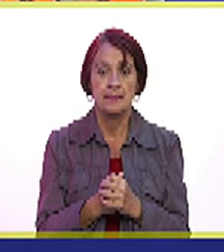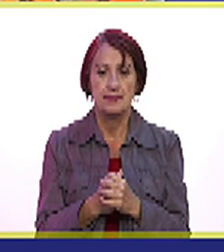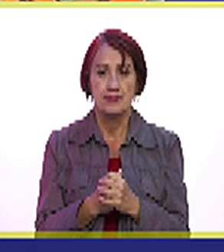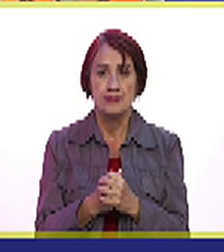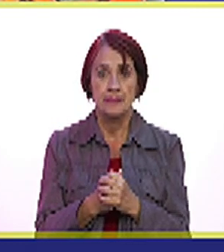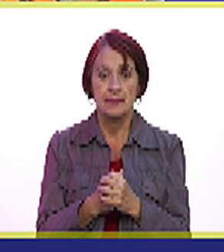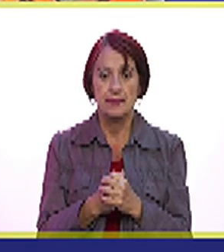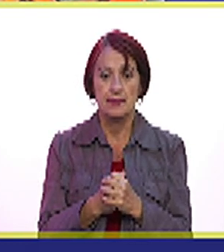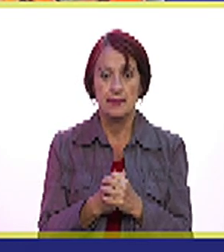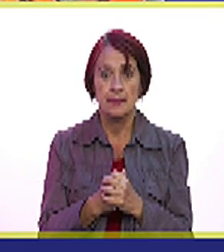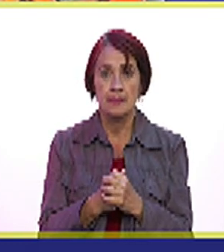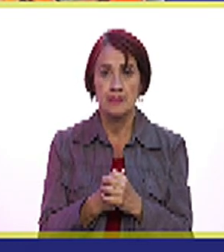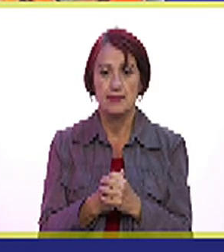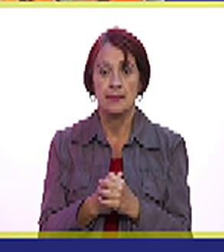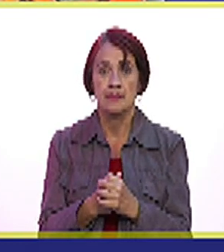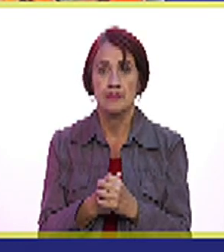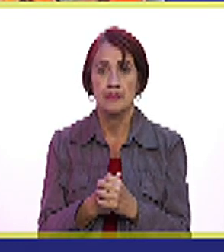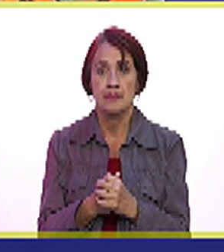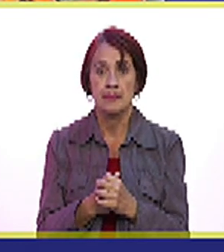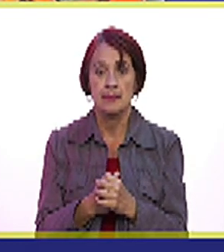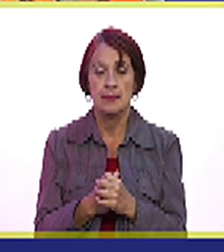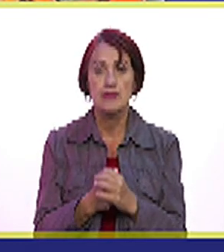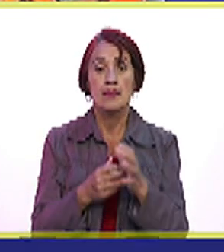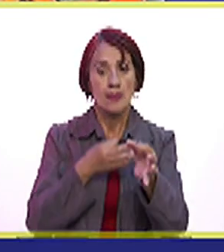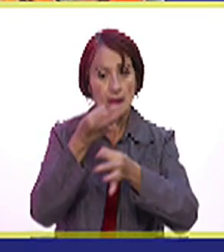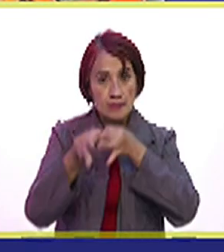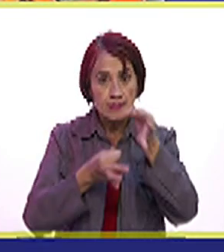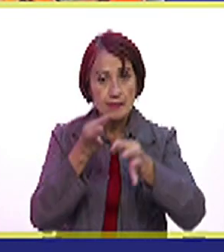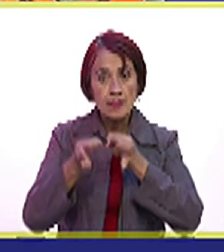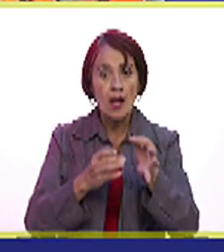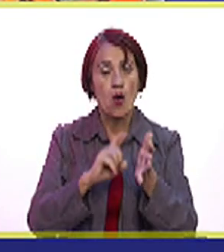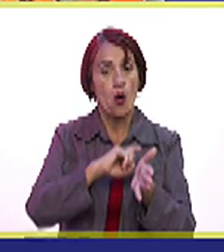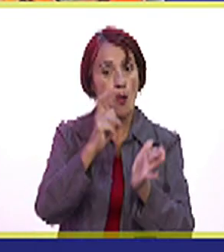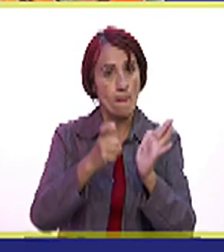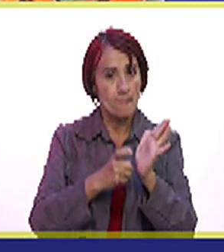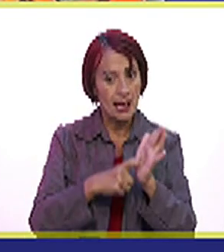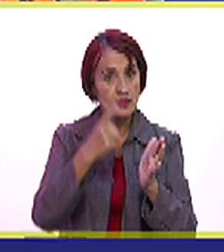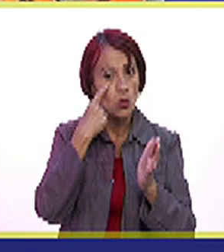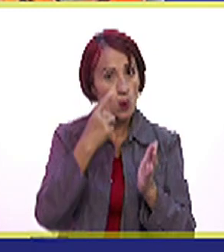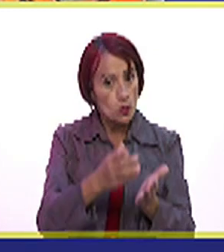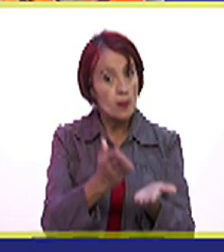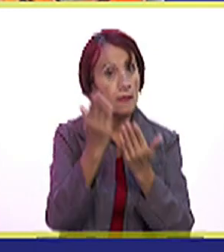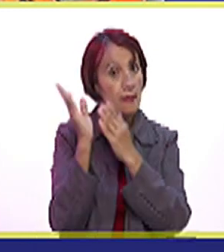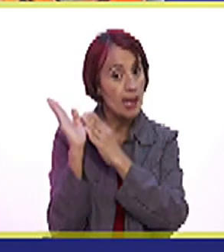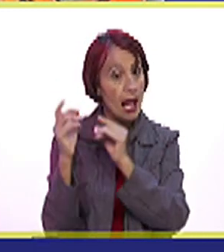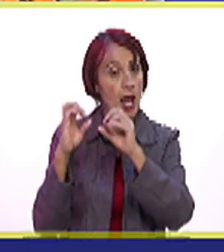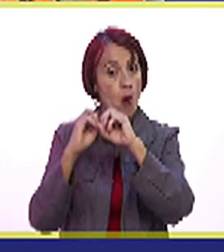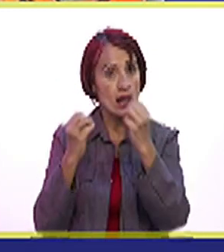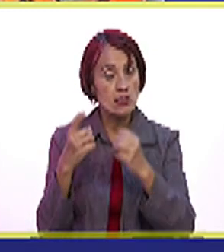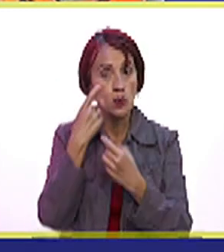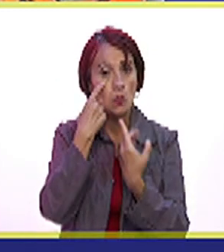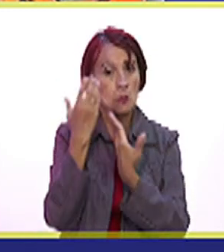¿ok? Yes it is. Aquí lo tengo completo, no lo tengo contraído, ¿ok?